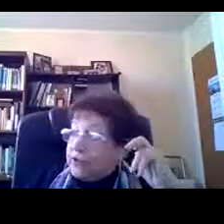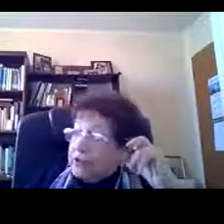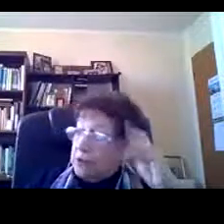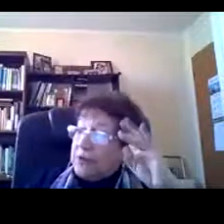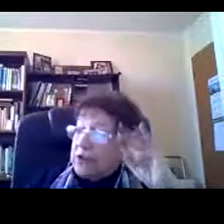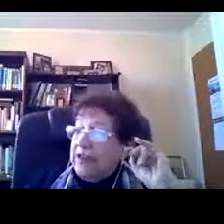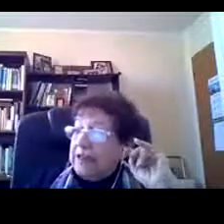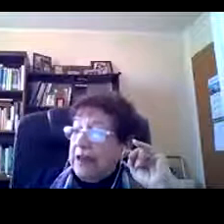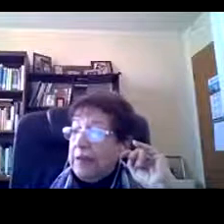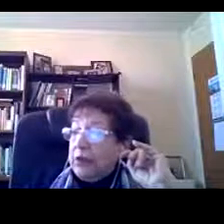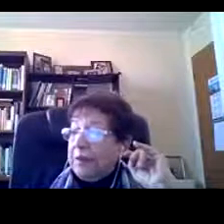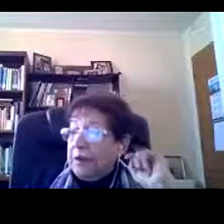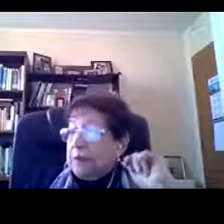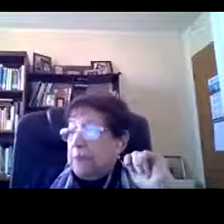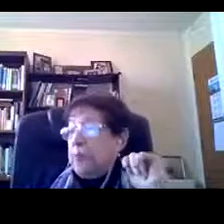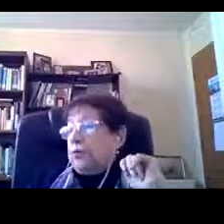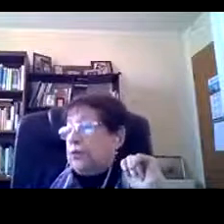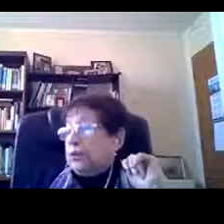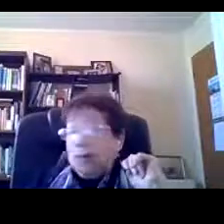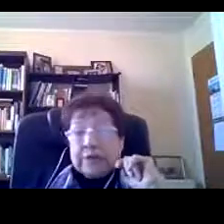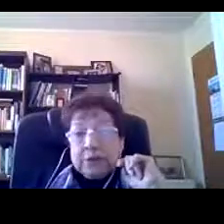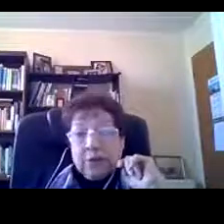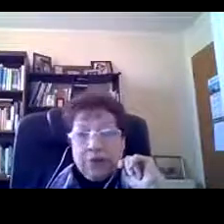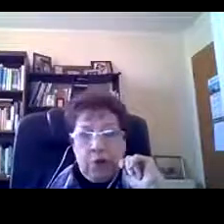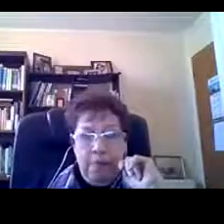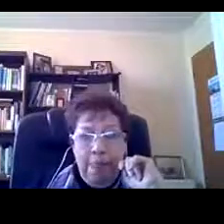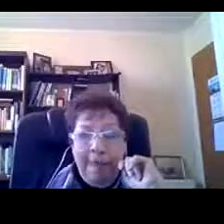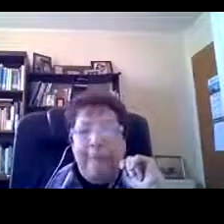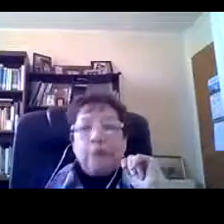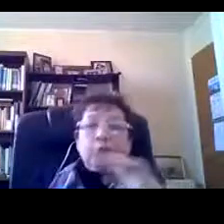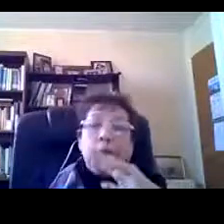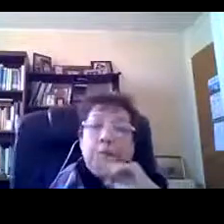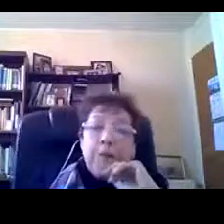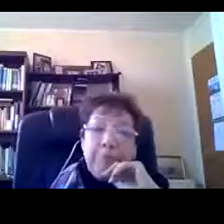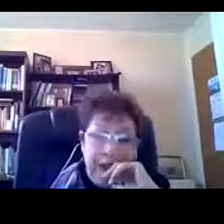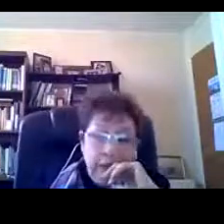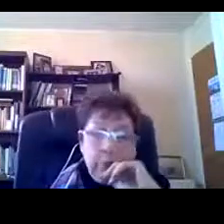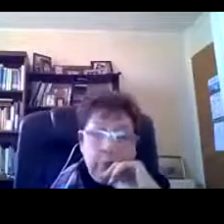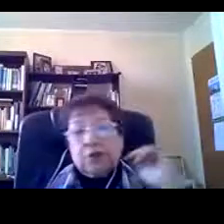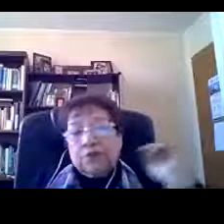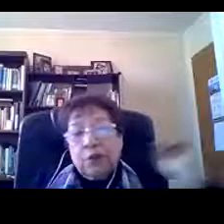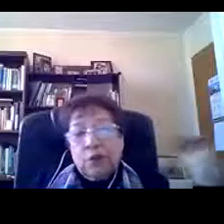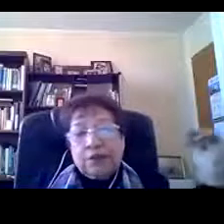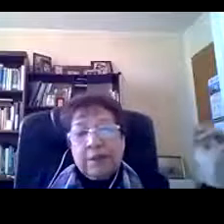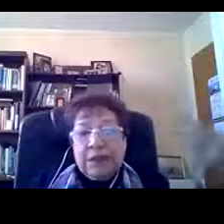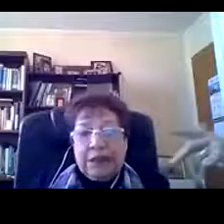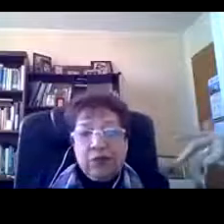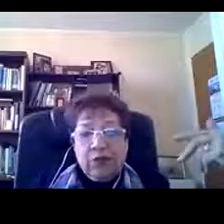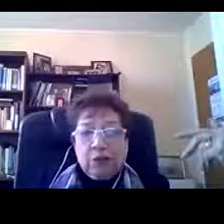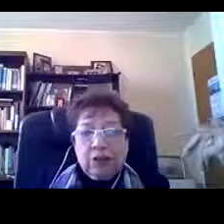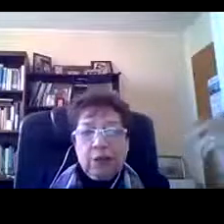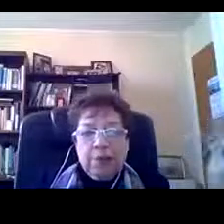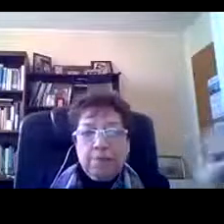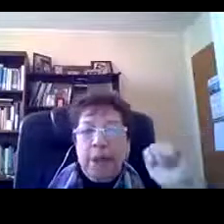Algunos síntomas son evidentes la mayor parte del tiempo, pero no en todas las situaciones. Los síntomas pueden variar de una situación a otra dependiendo